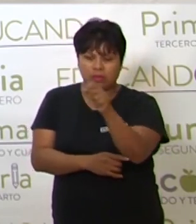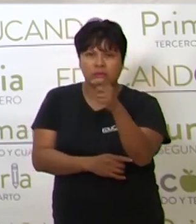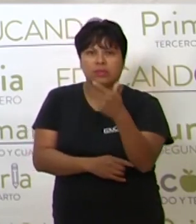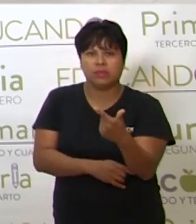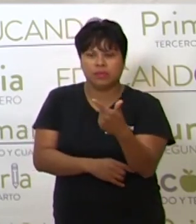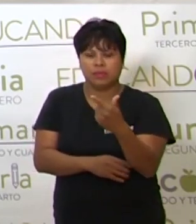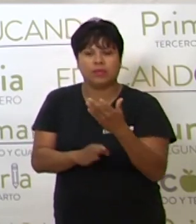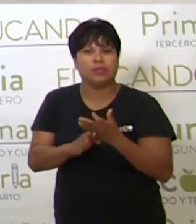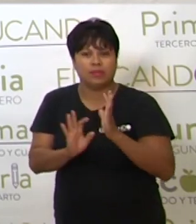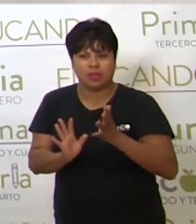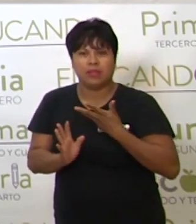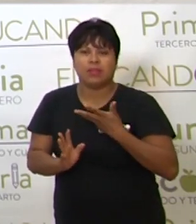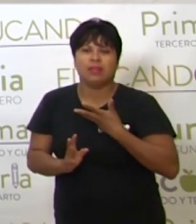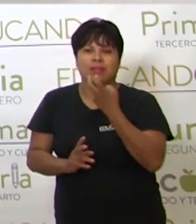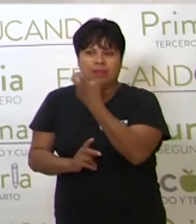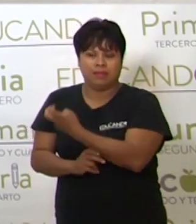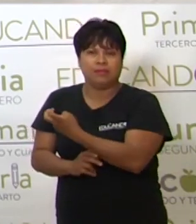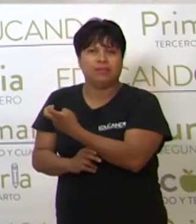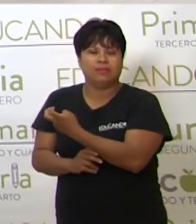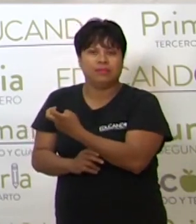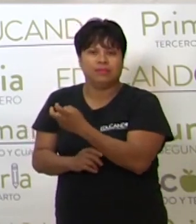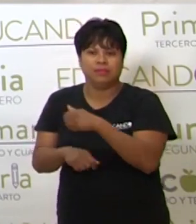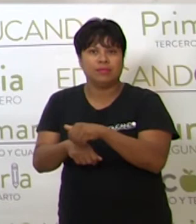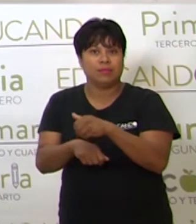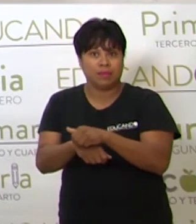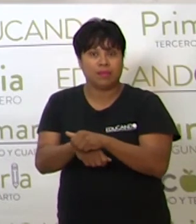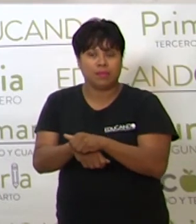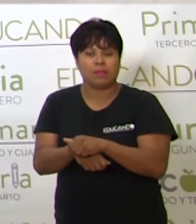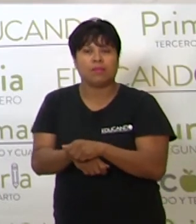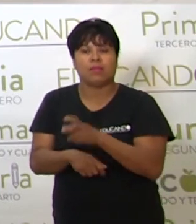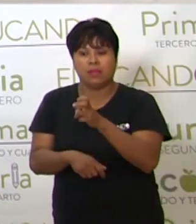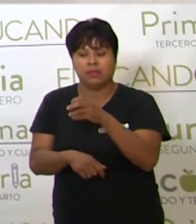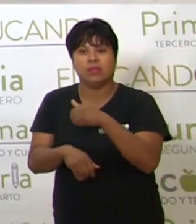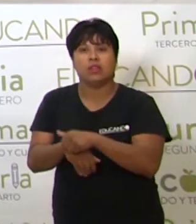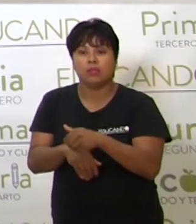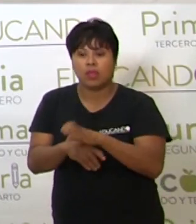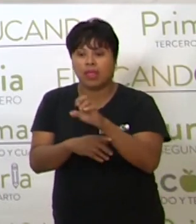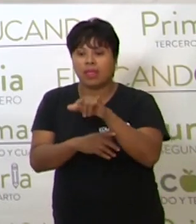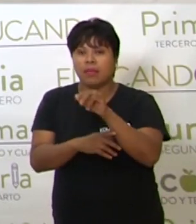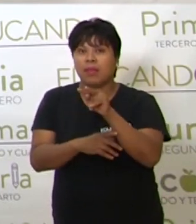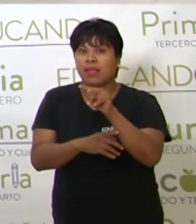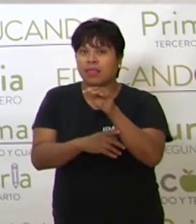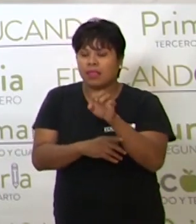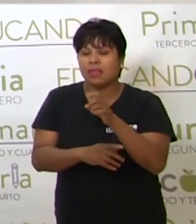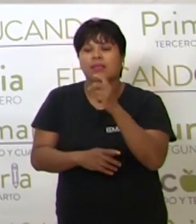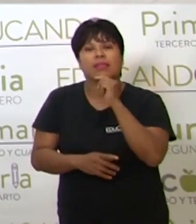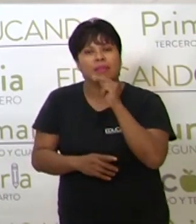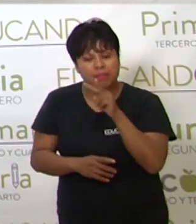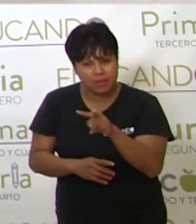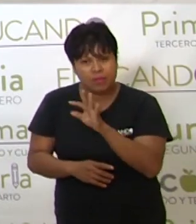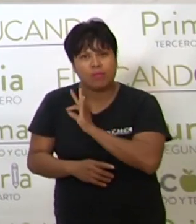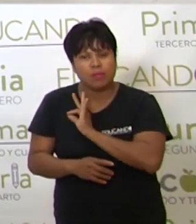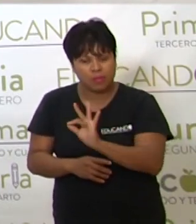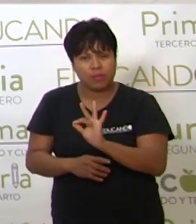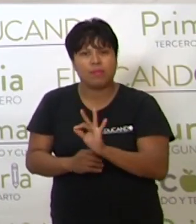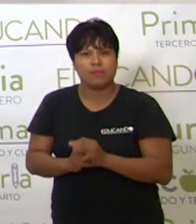que ya tendría aquí que en una fracción equivalente también sería